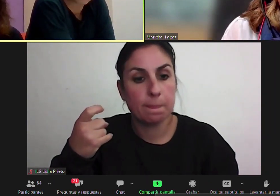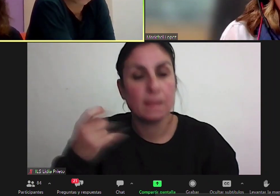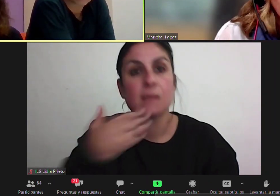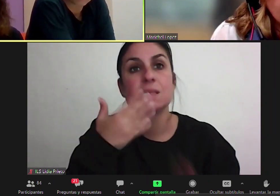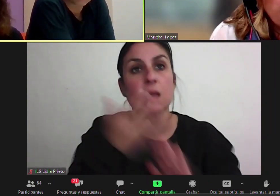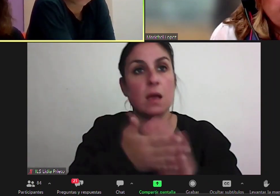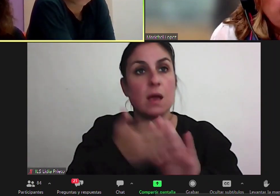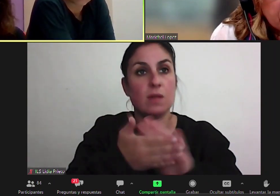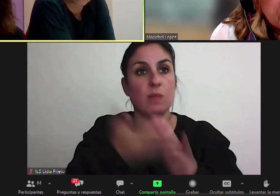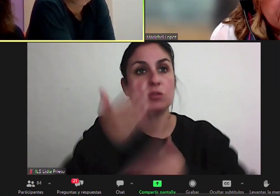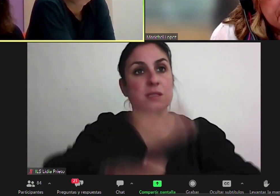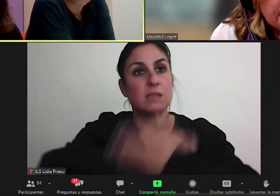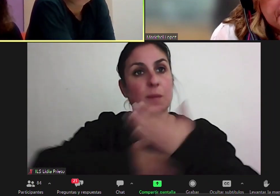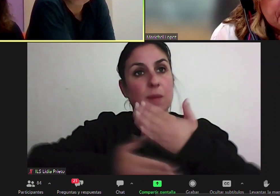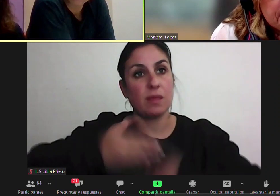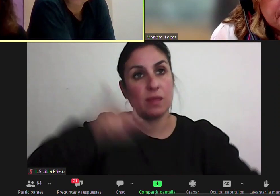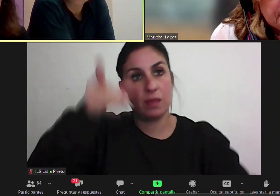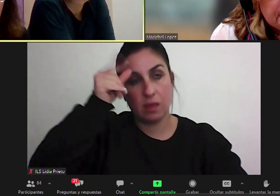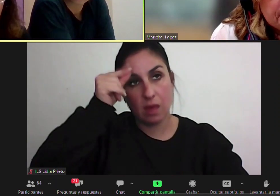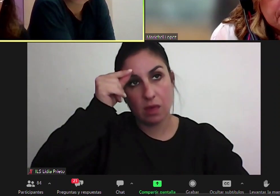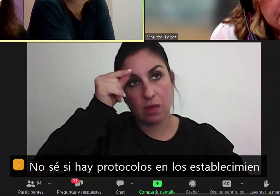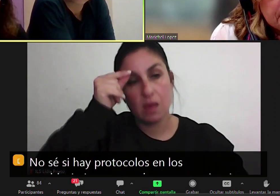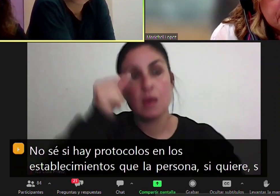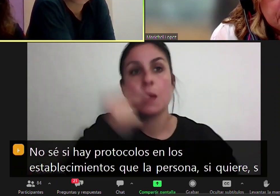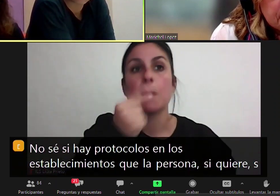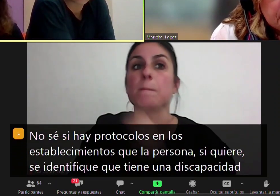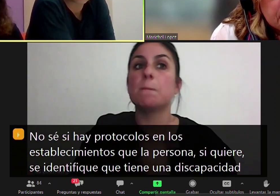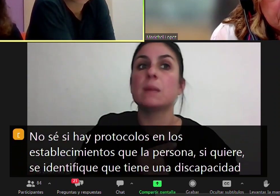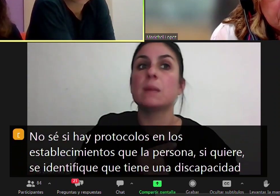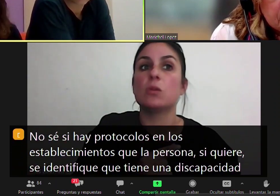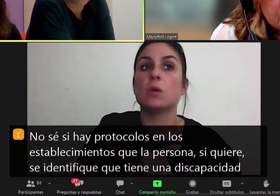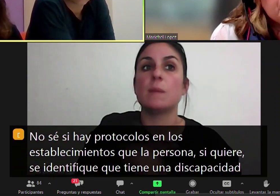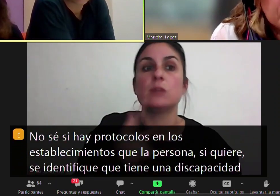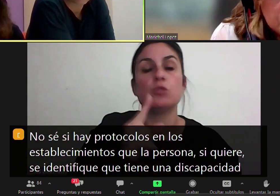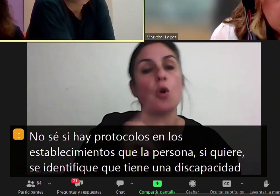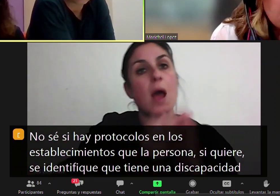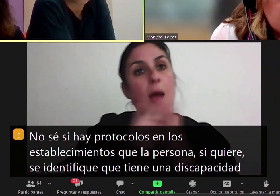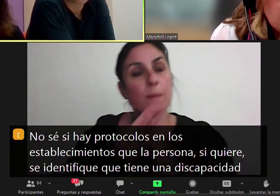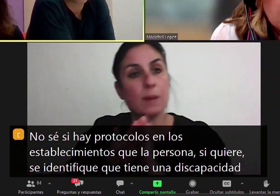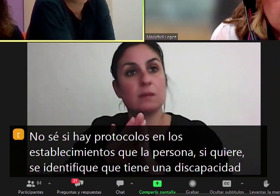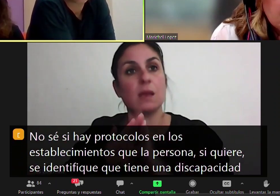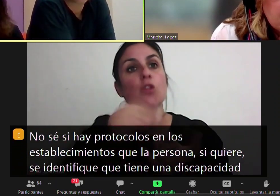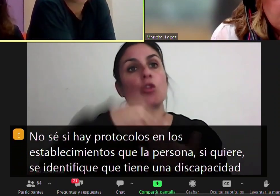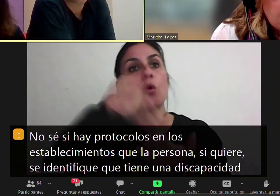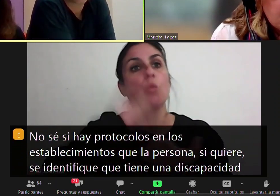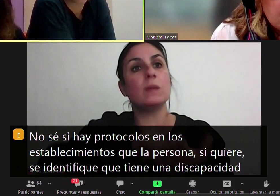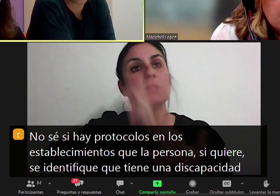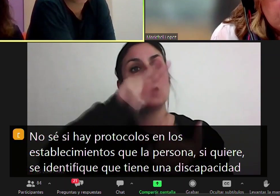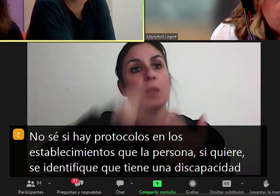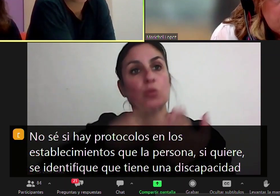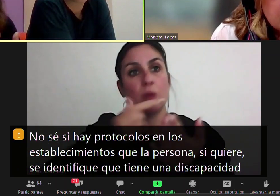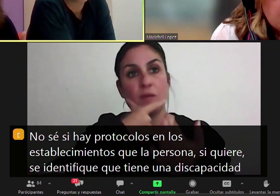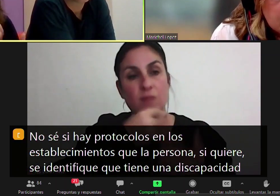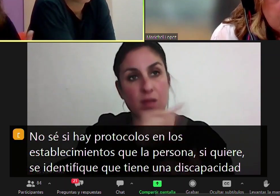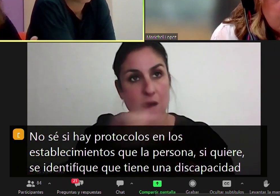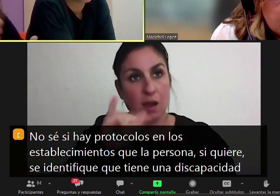discapacidad intelectual. Aparte de los pictogramas están los documentos en lectura fácil. Los documentos en lectura fácil, que ahora ya hay